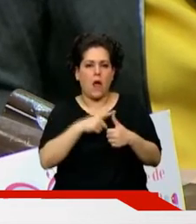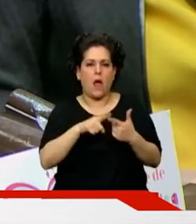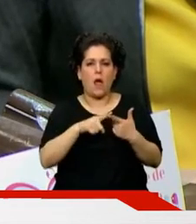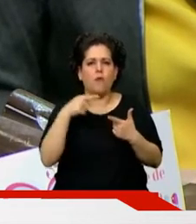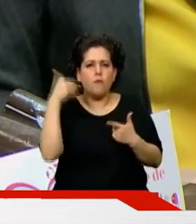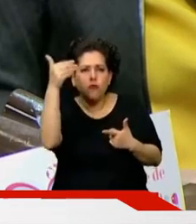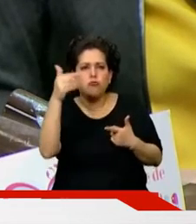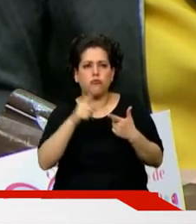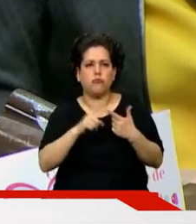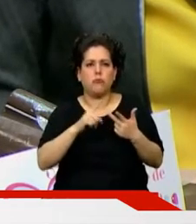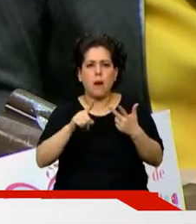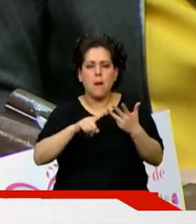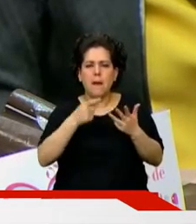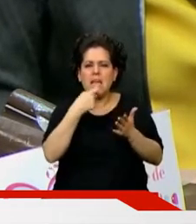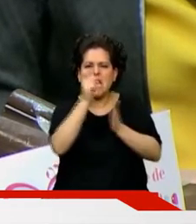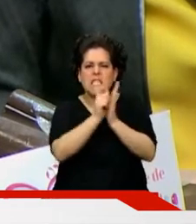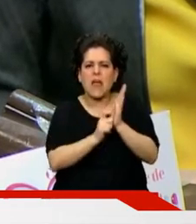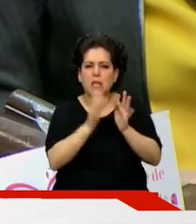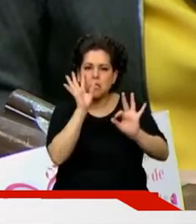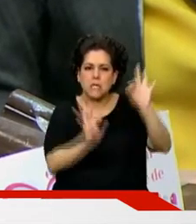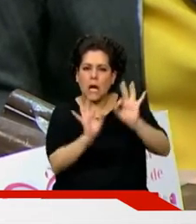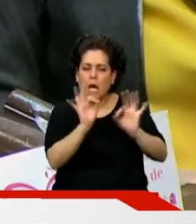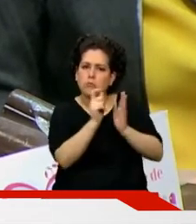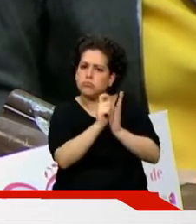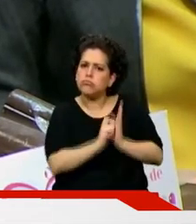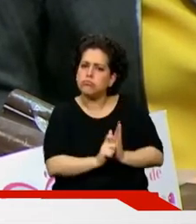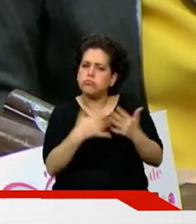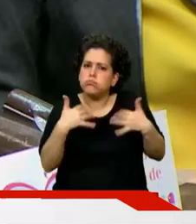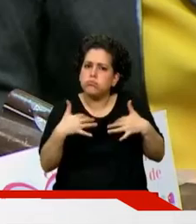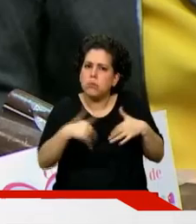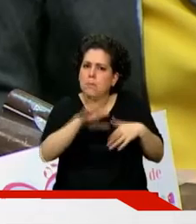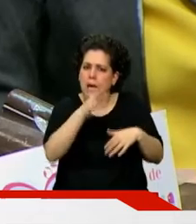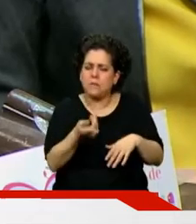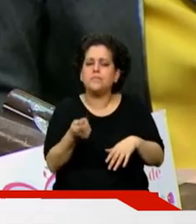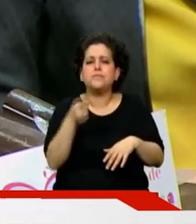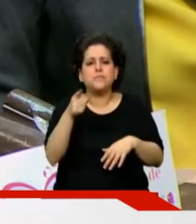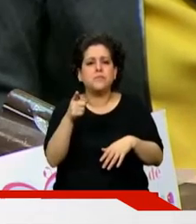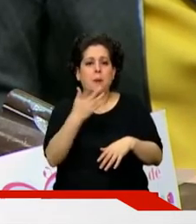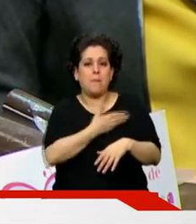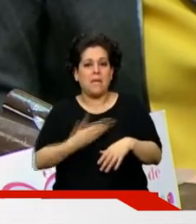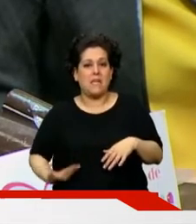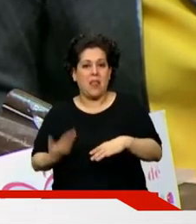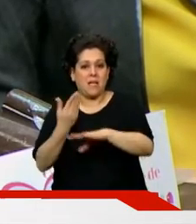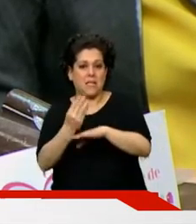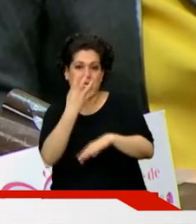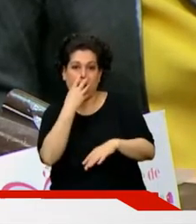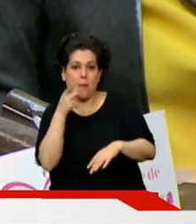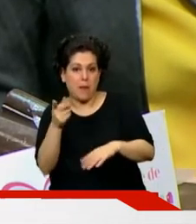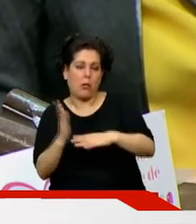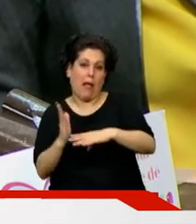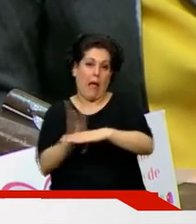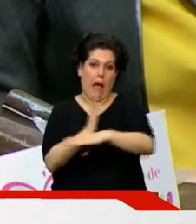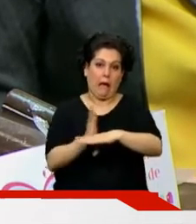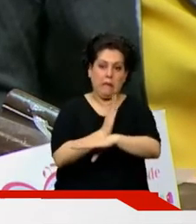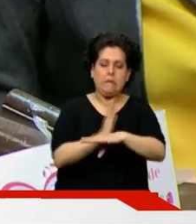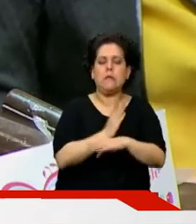momento difícil, complicado, y que ojalá este presupuesto sirva para contener y que vaya